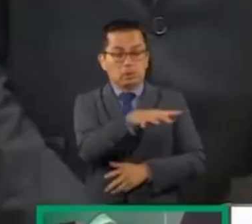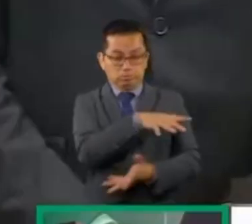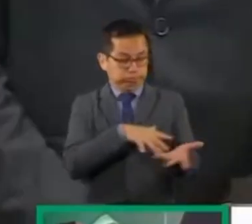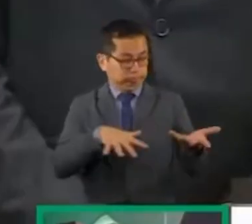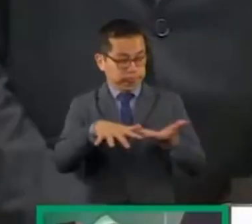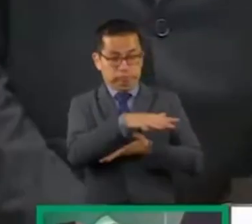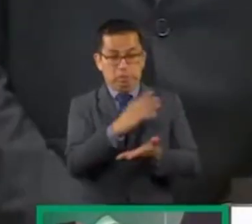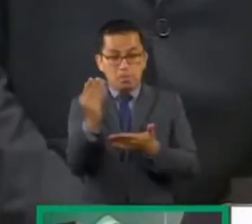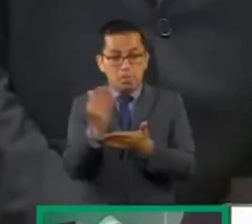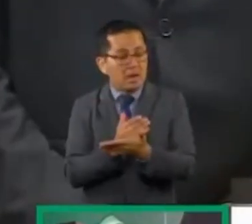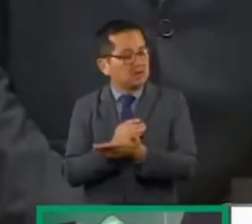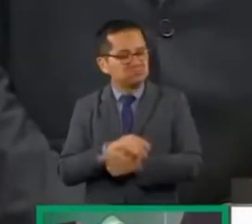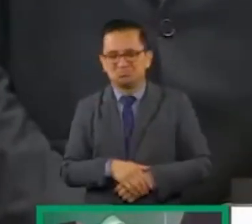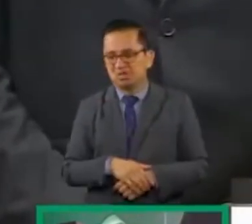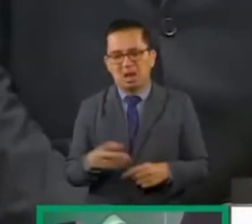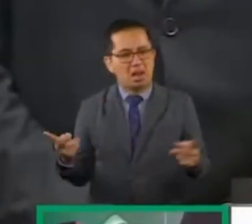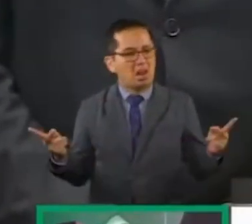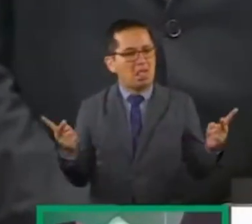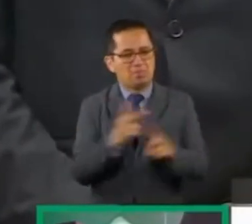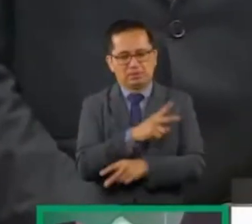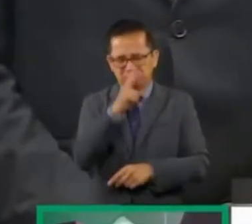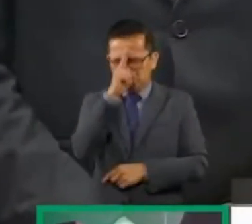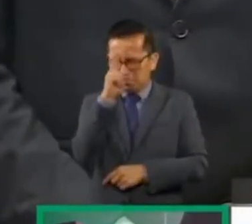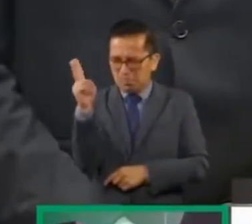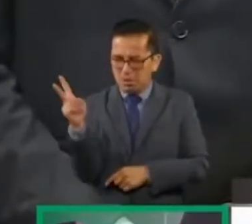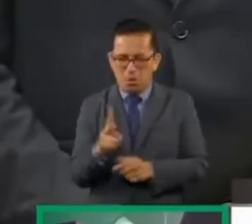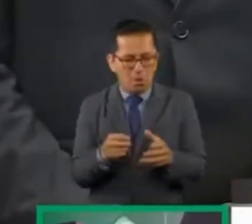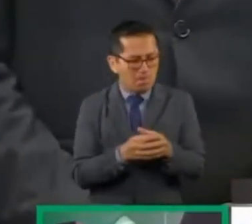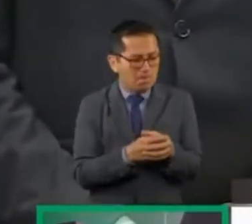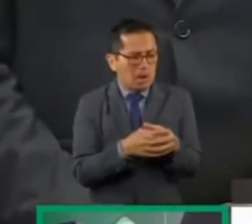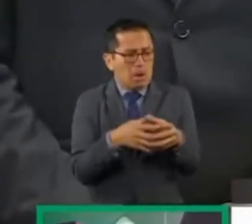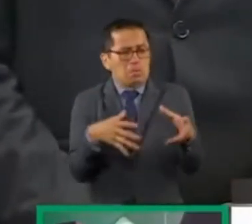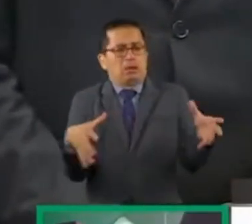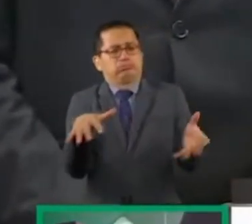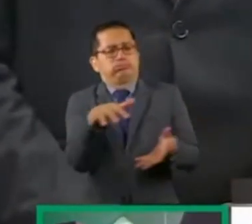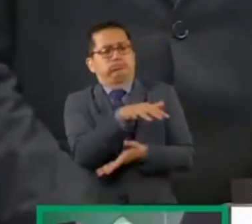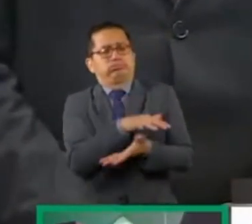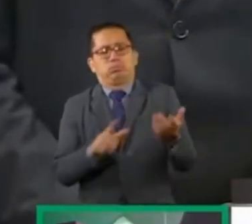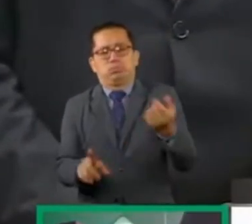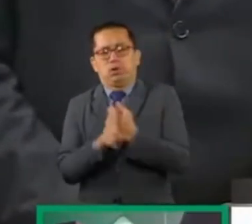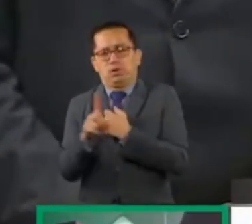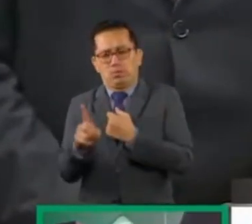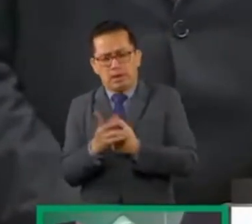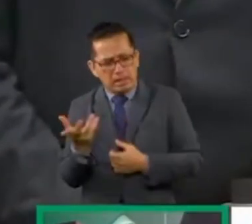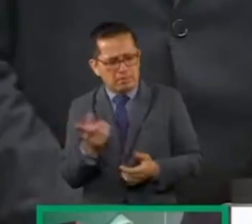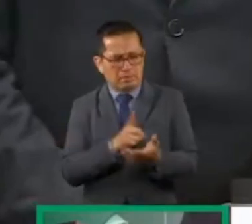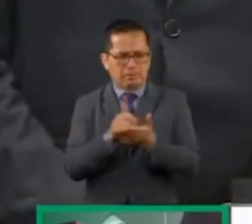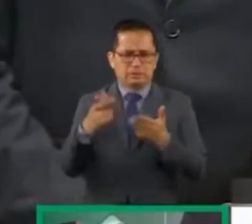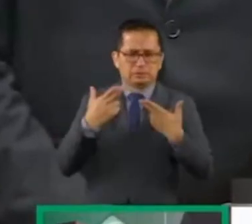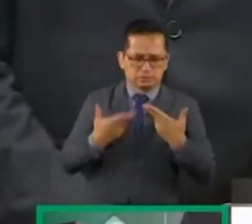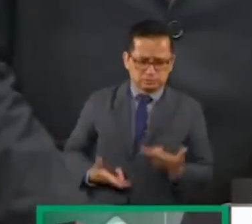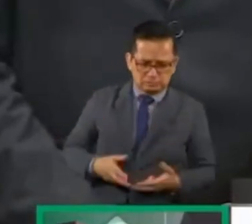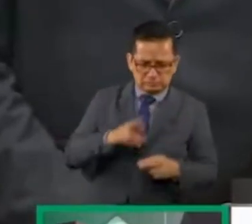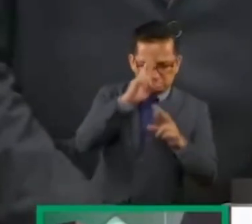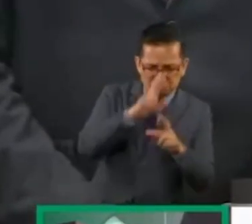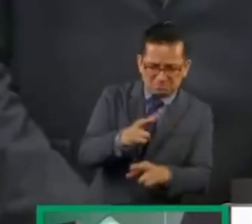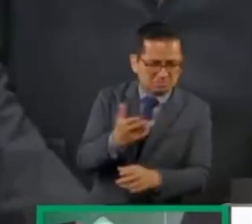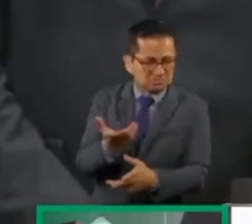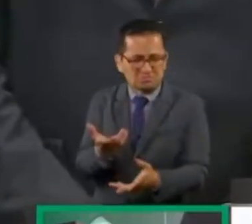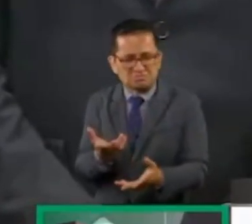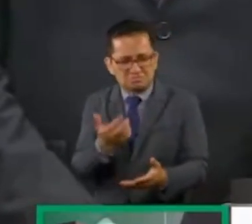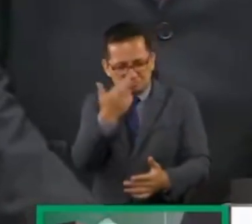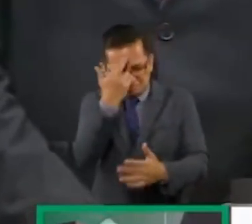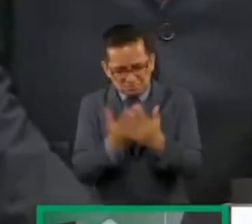que la exacerbó, provocando descomposición institucional, crisis social y de derechos humanos, la más grave que ha